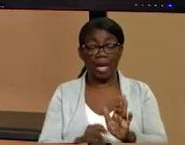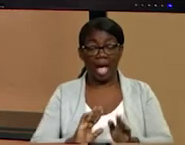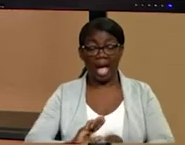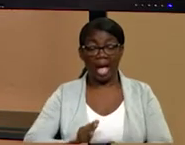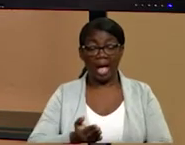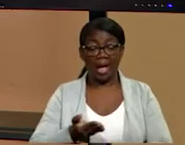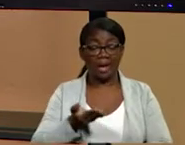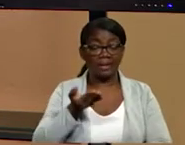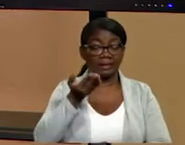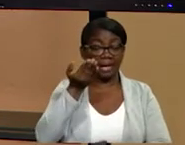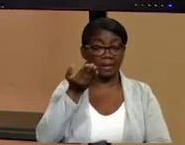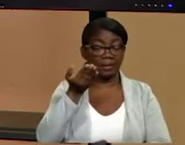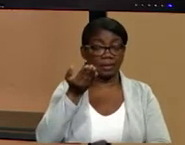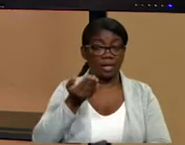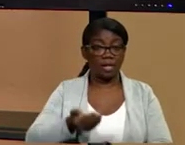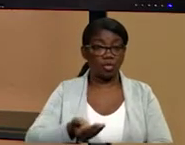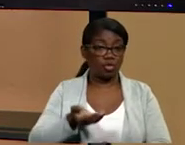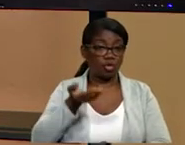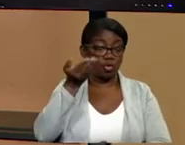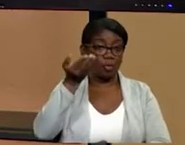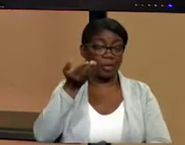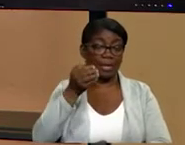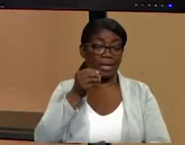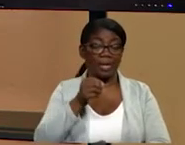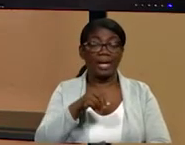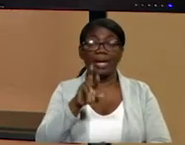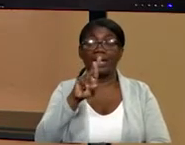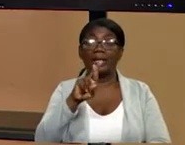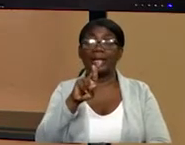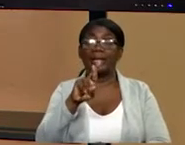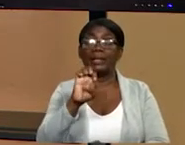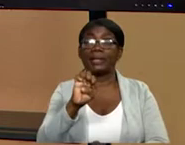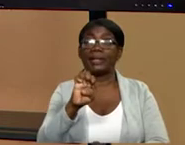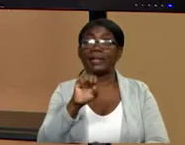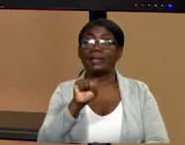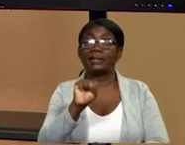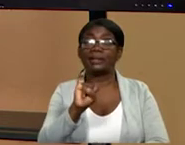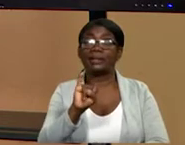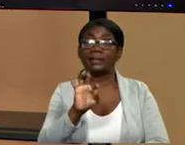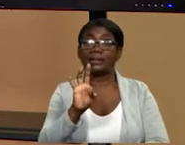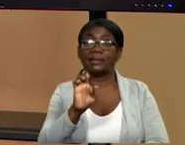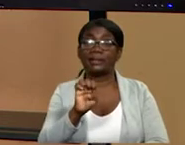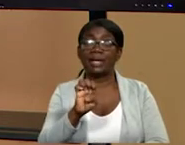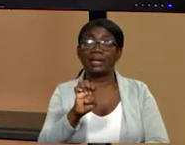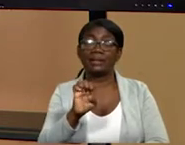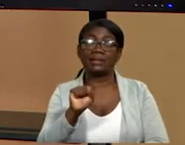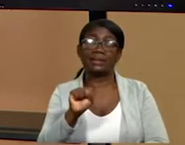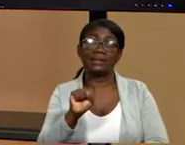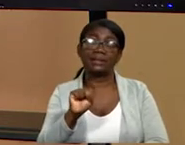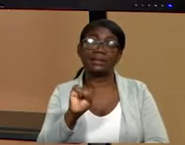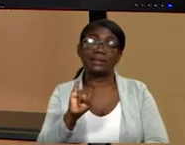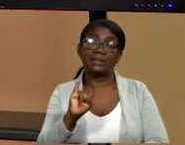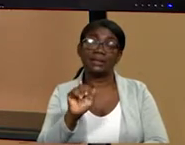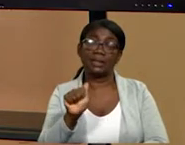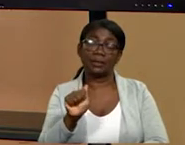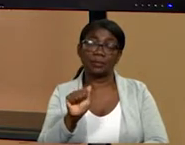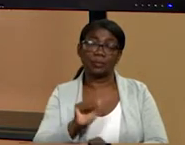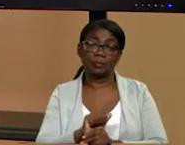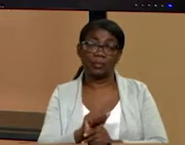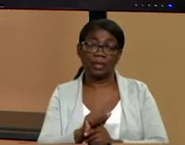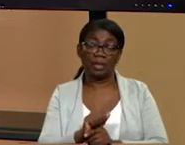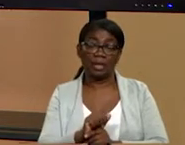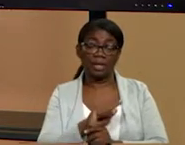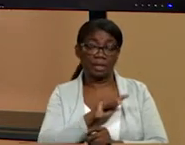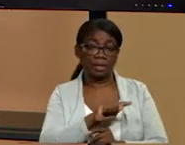resistencia, ¿ok? Si lo polarizamos directamente es baja resistencia y si lo polarizamos